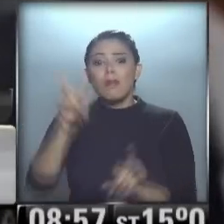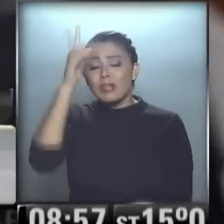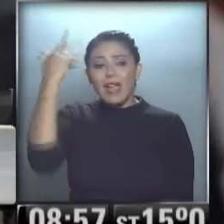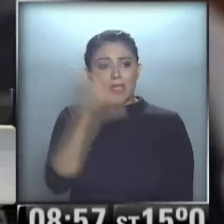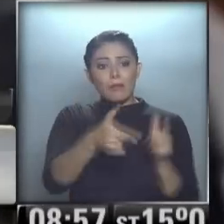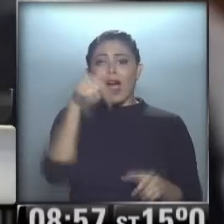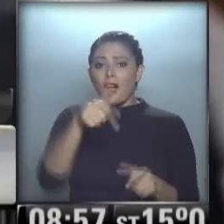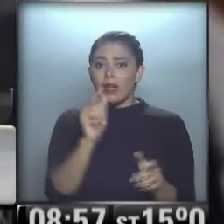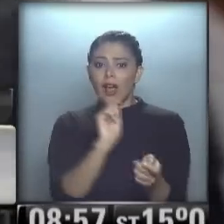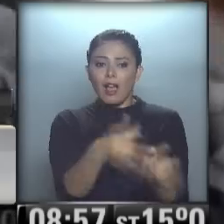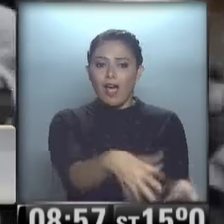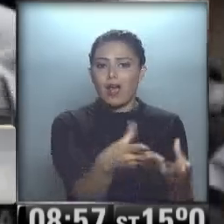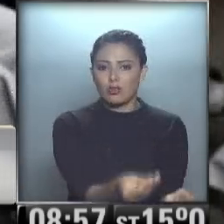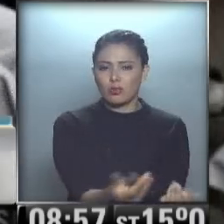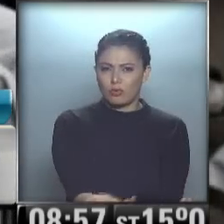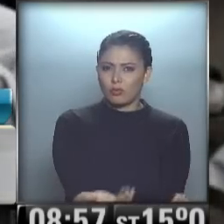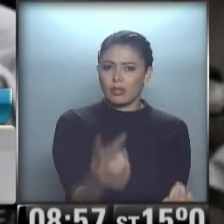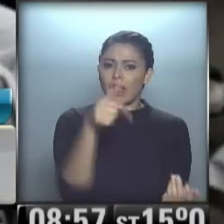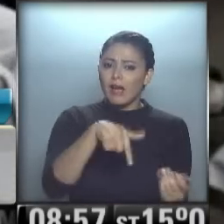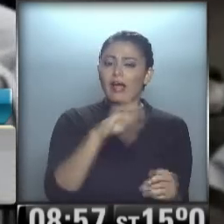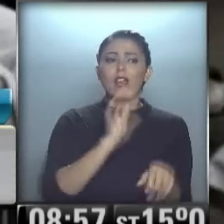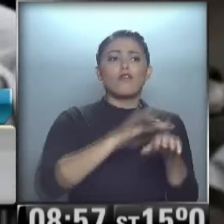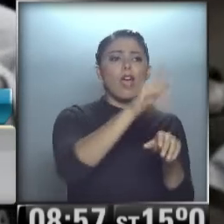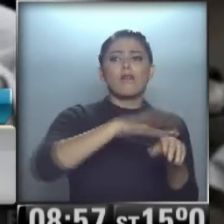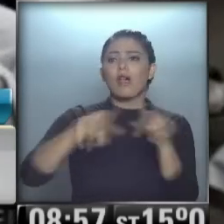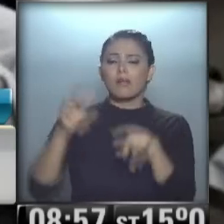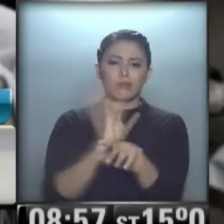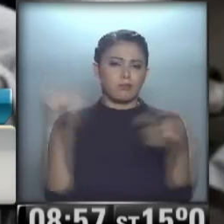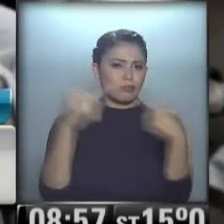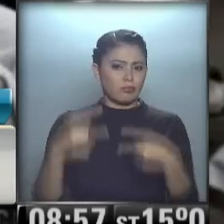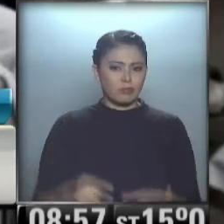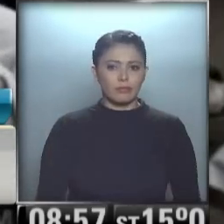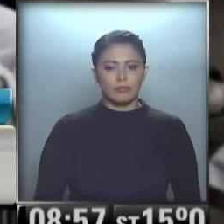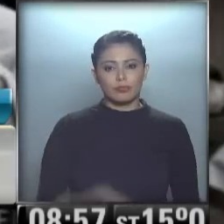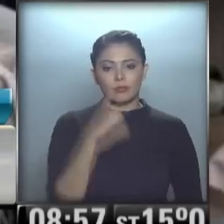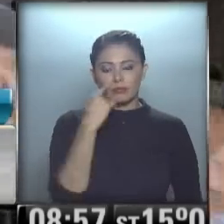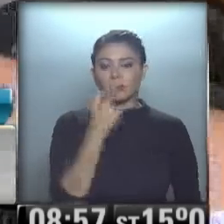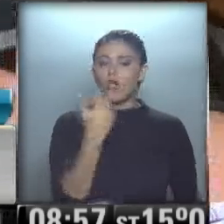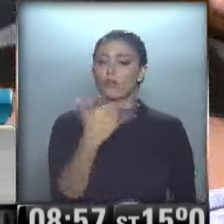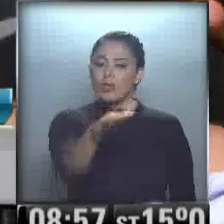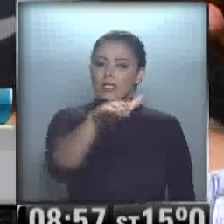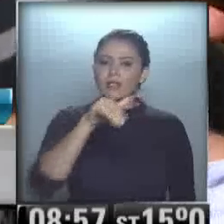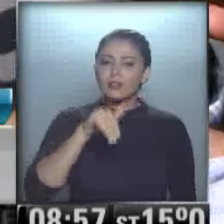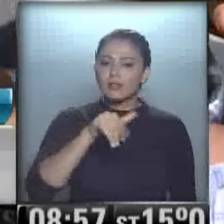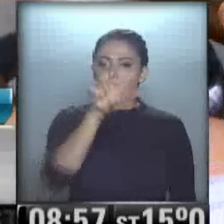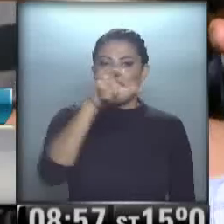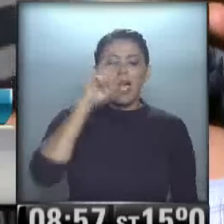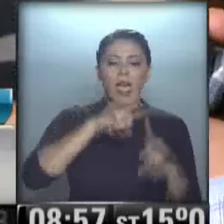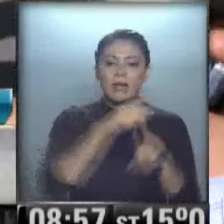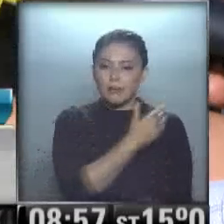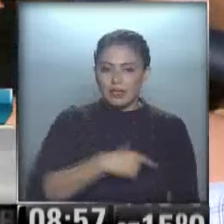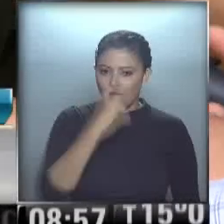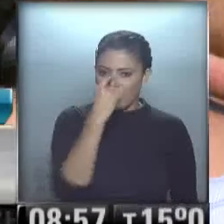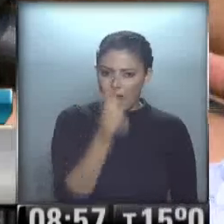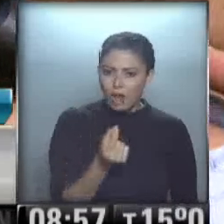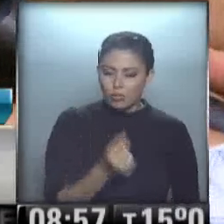lo estaban ayudando y bueno acá se tira la pelota uno al otro Hay una posibilidad de que sea citado el expresidente de